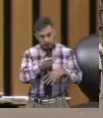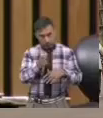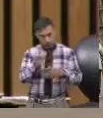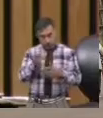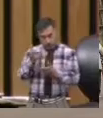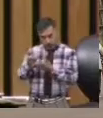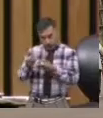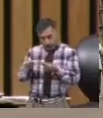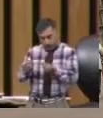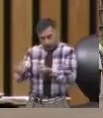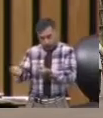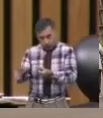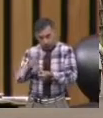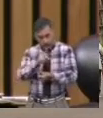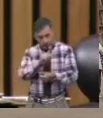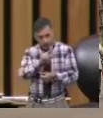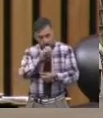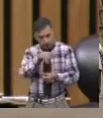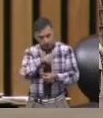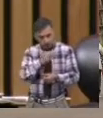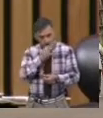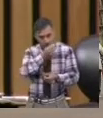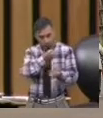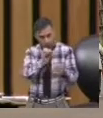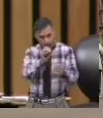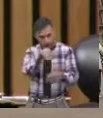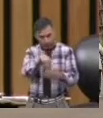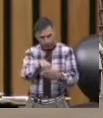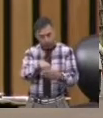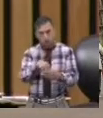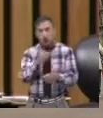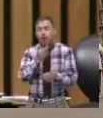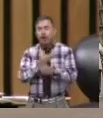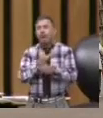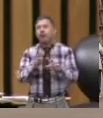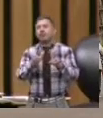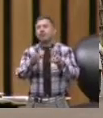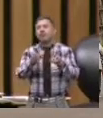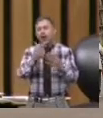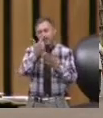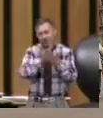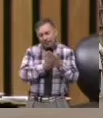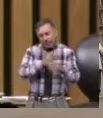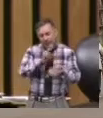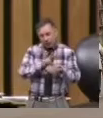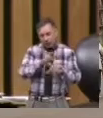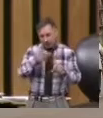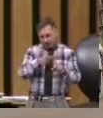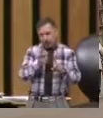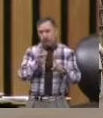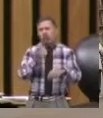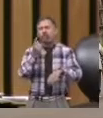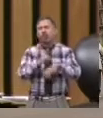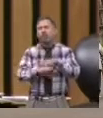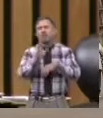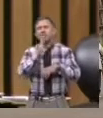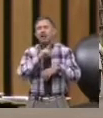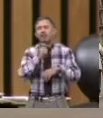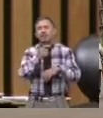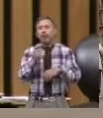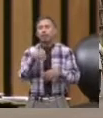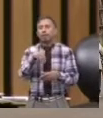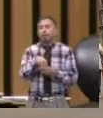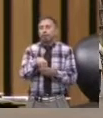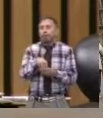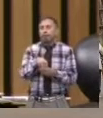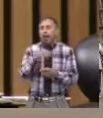partido. En lo que toca fiscalización, que es lo que ahora estamos analizando, la falta consiste en no reportar el gasto, es decir, en ocultar